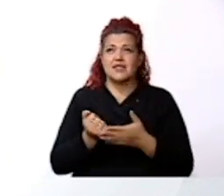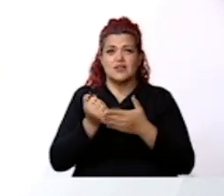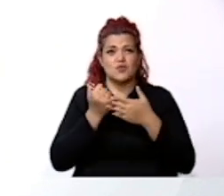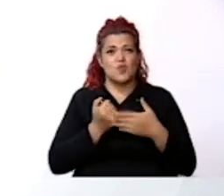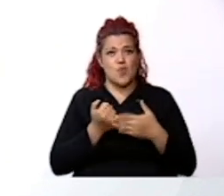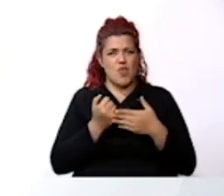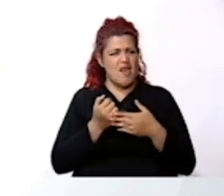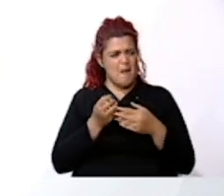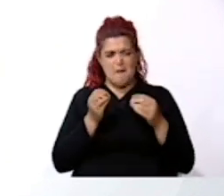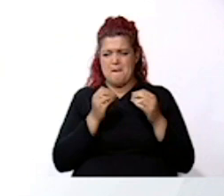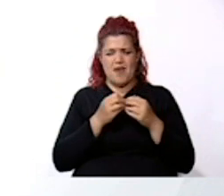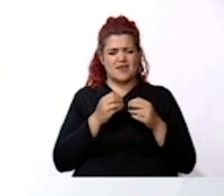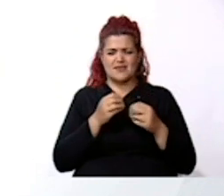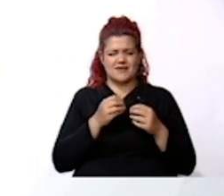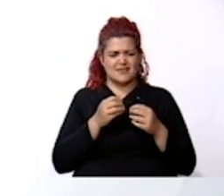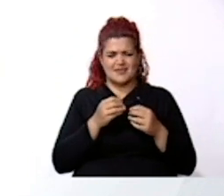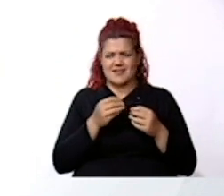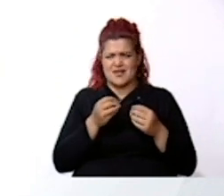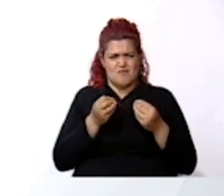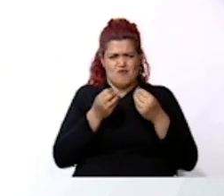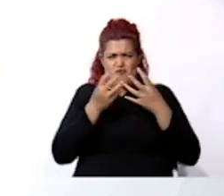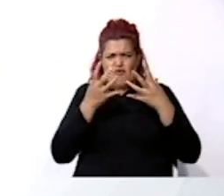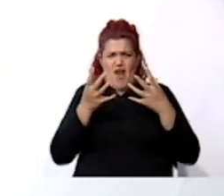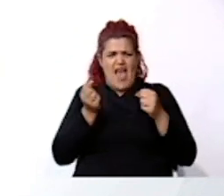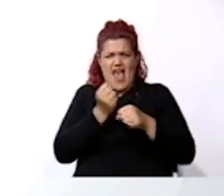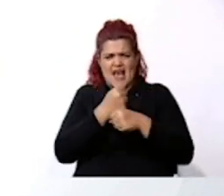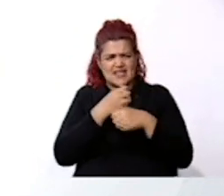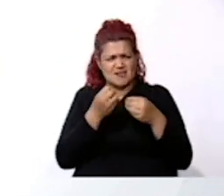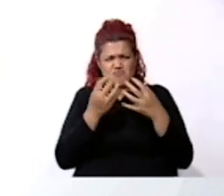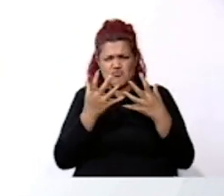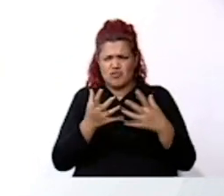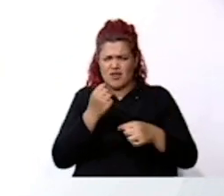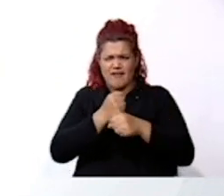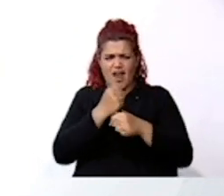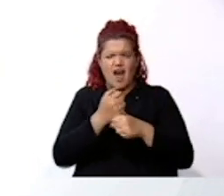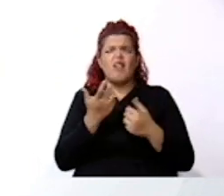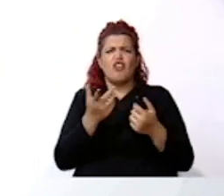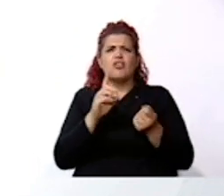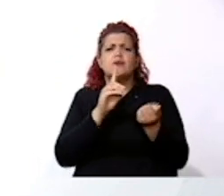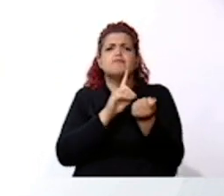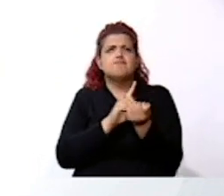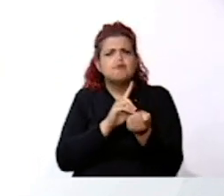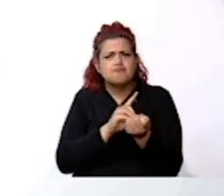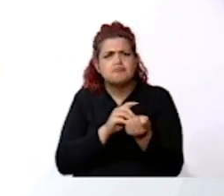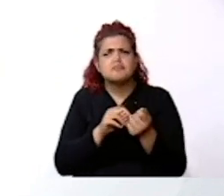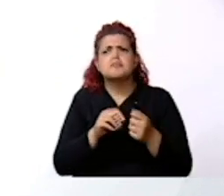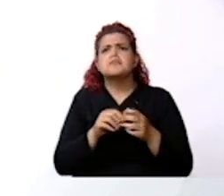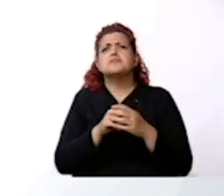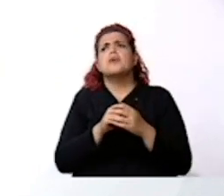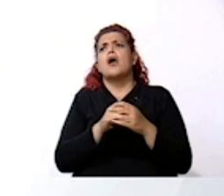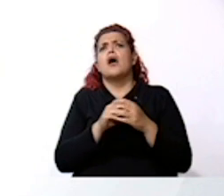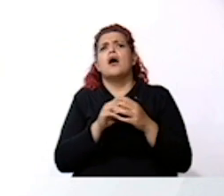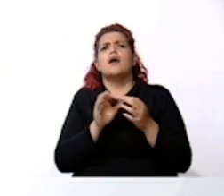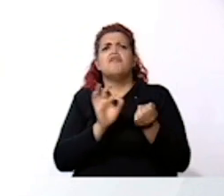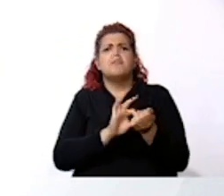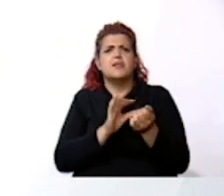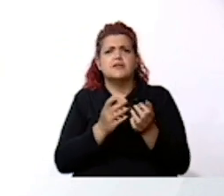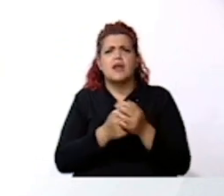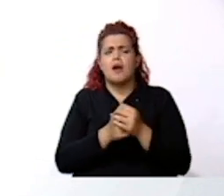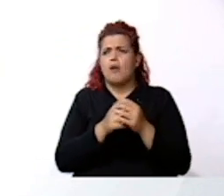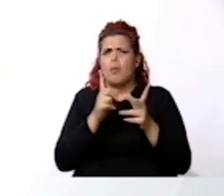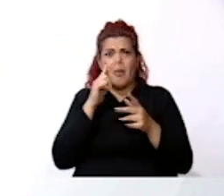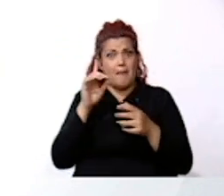y hacen muchos otros trabajos en la industria de la medicina. Incluso para hacer carros se usan